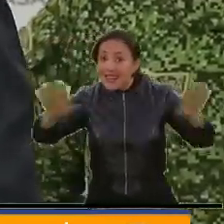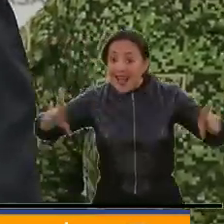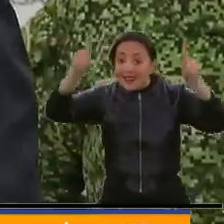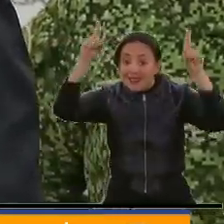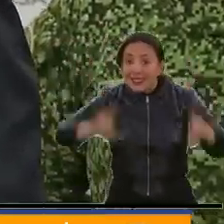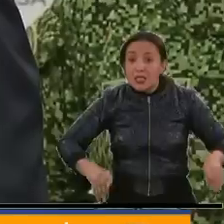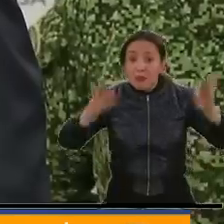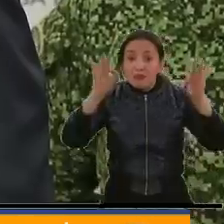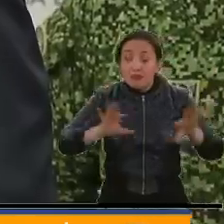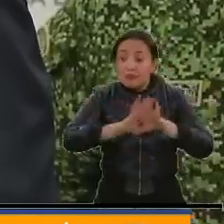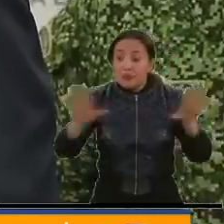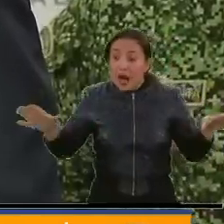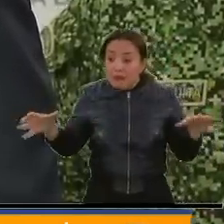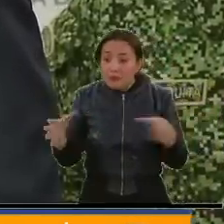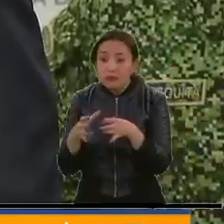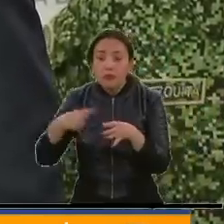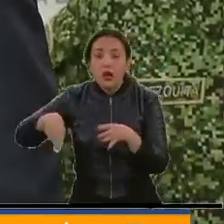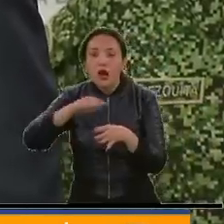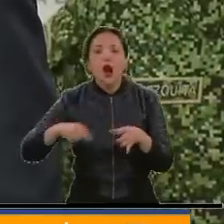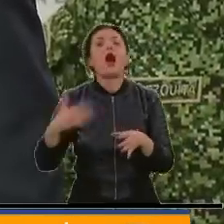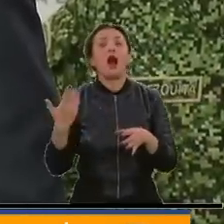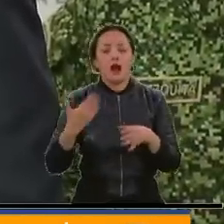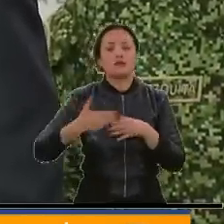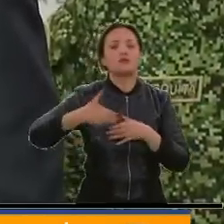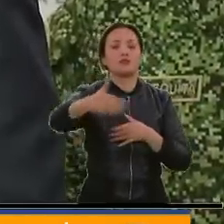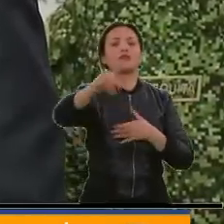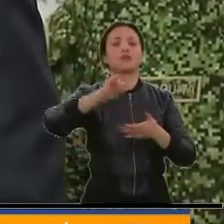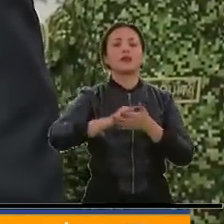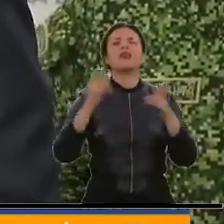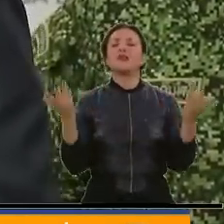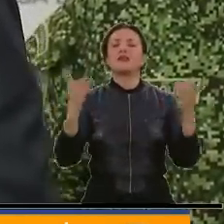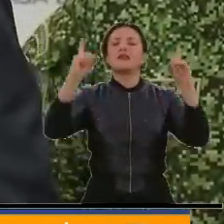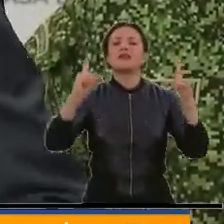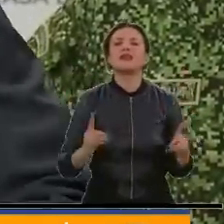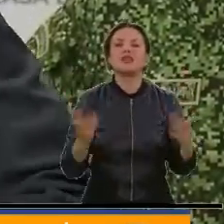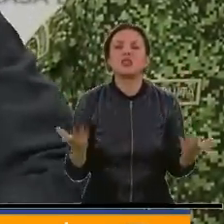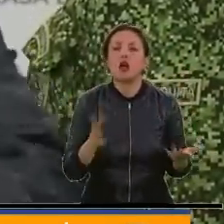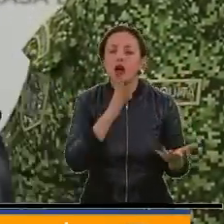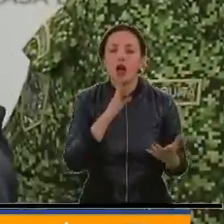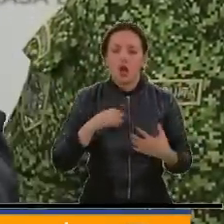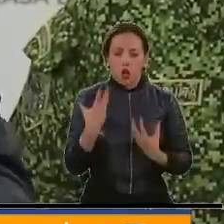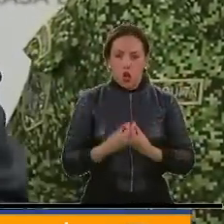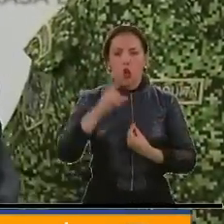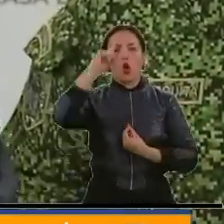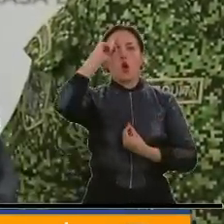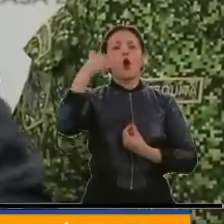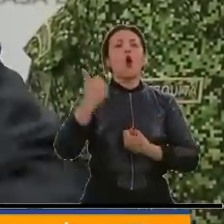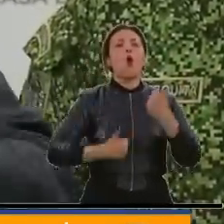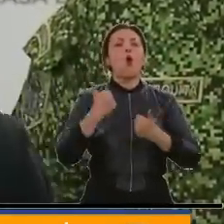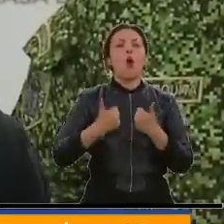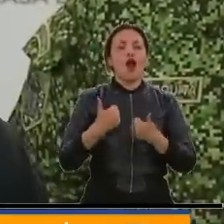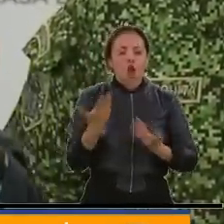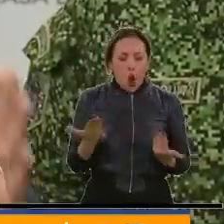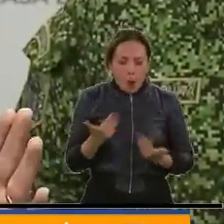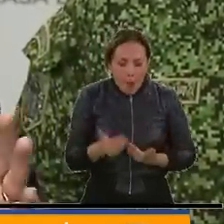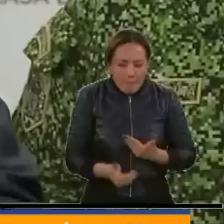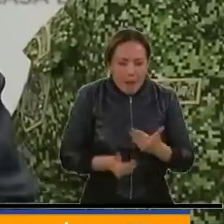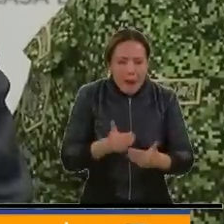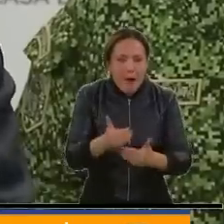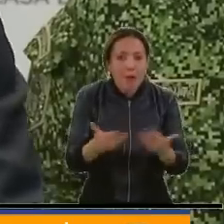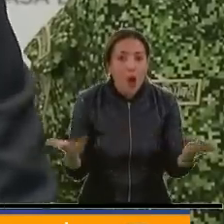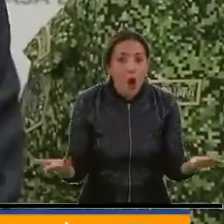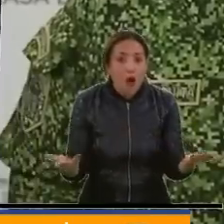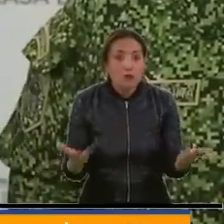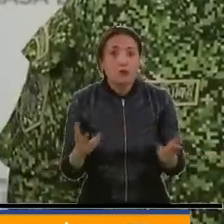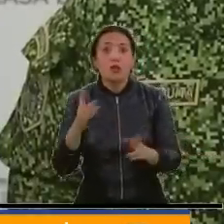final de la instancia, tomaremos la decisión también por parte del gobierno de cuál es la ruta en la que avanzaremos, si se